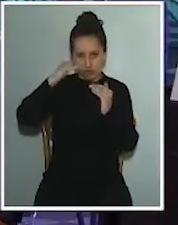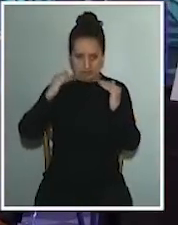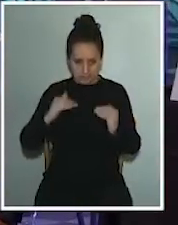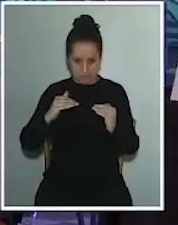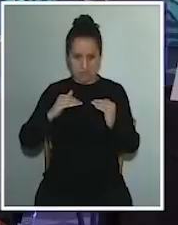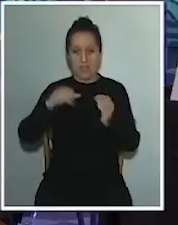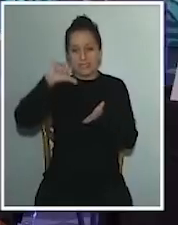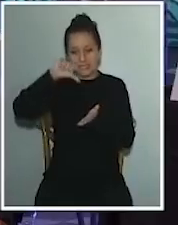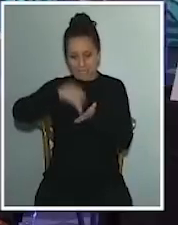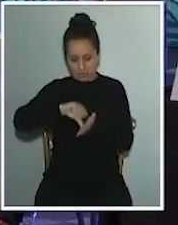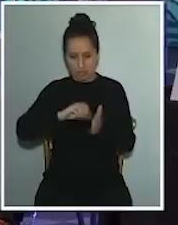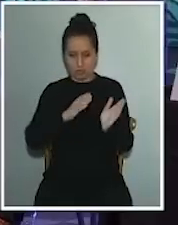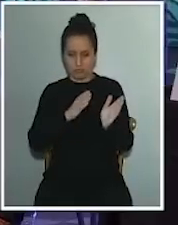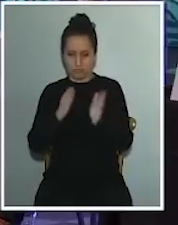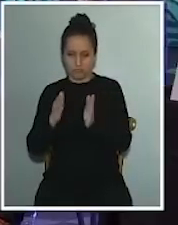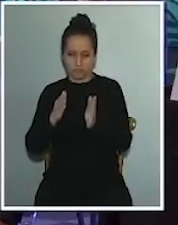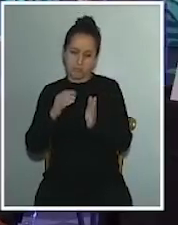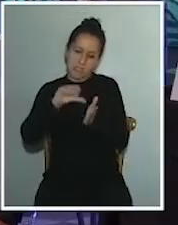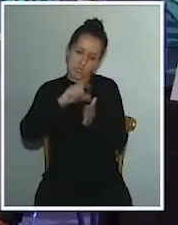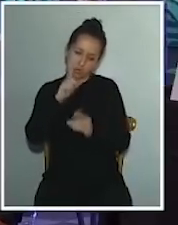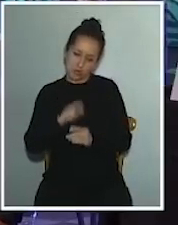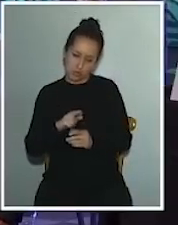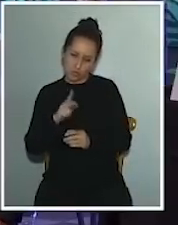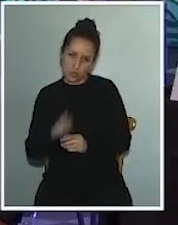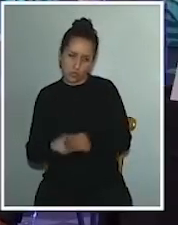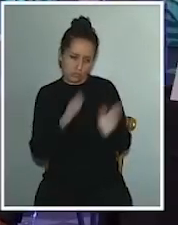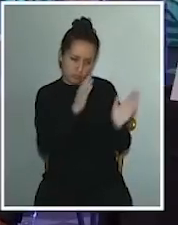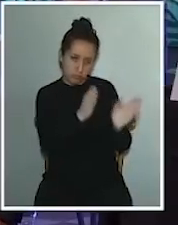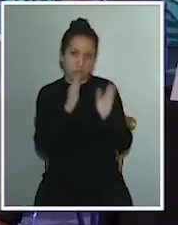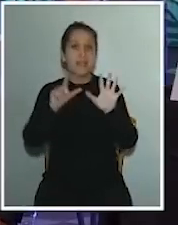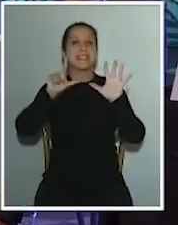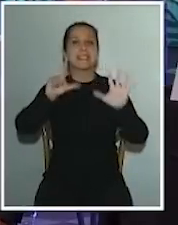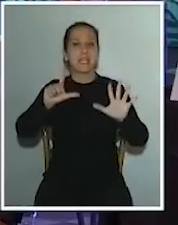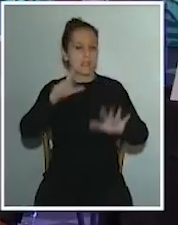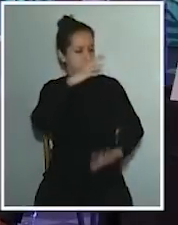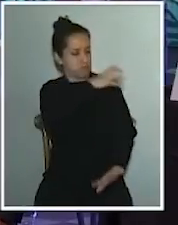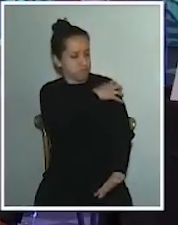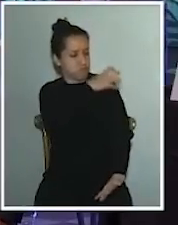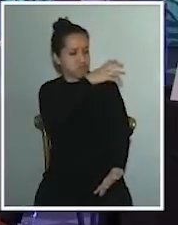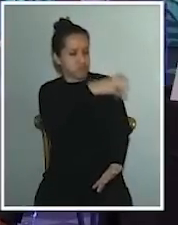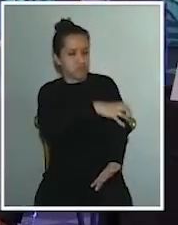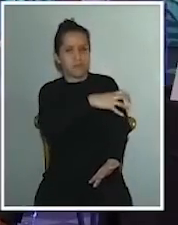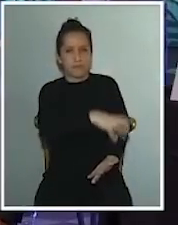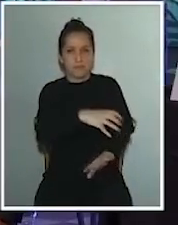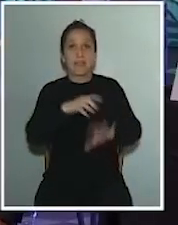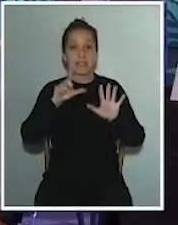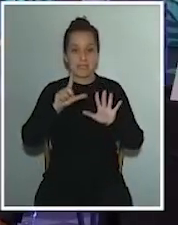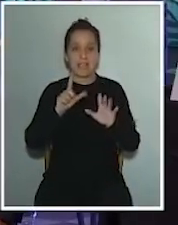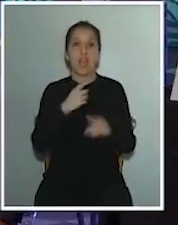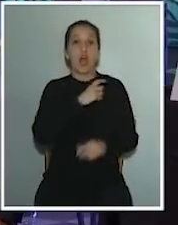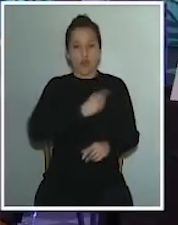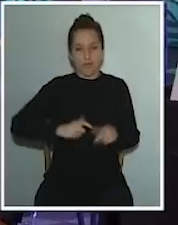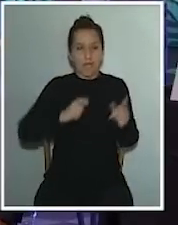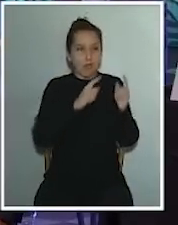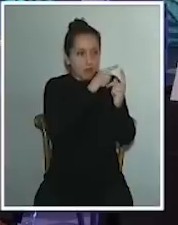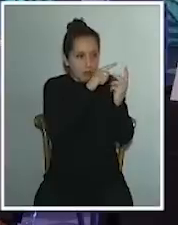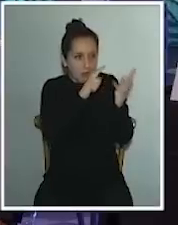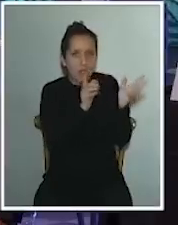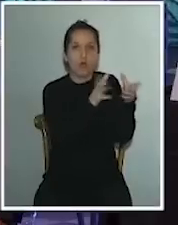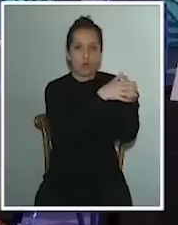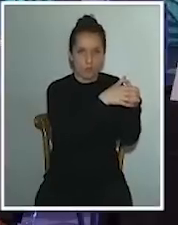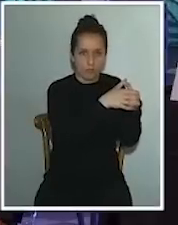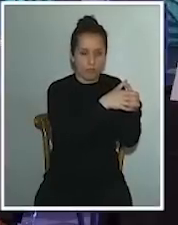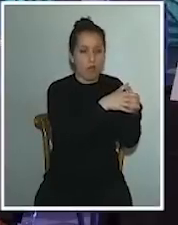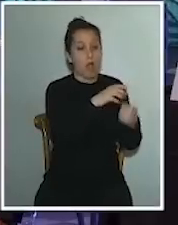centro la senda Centro Sur y así siete macrosonas que reúna a los gobernadores y permitan cierto equilibrio